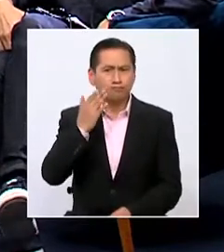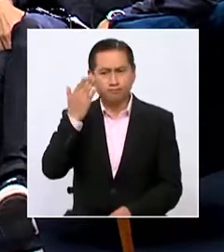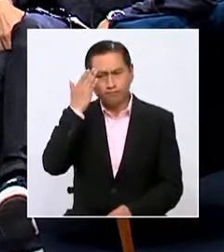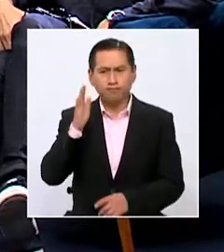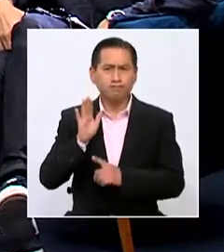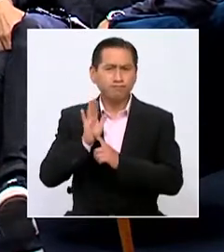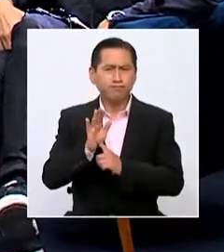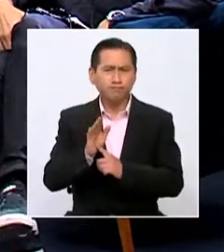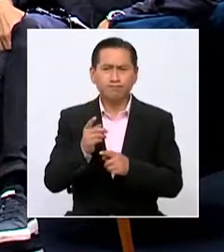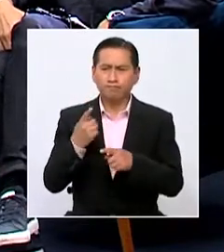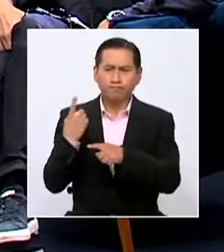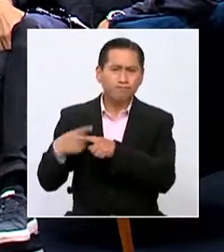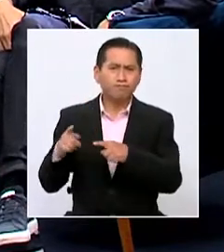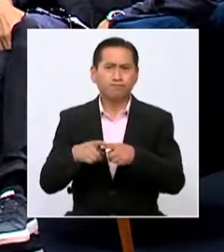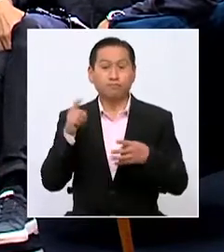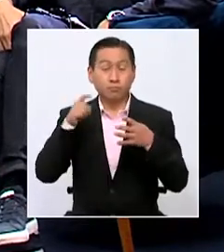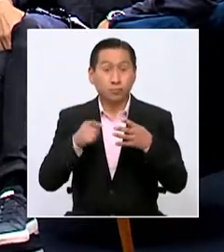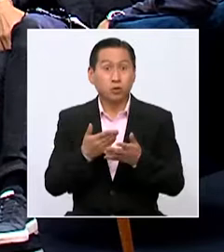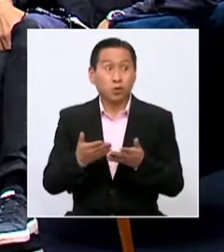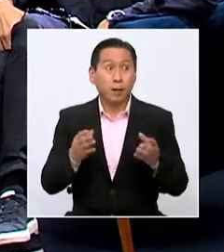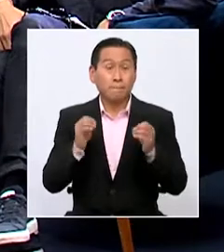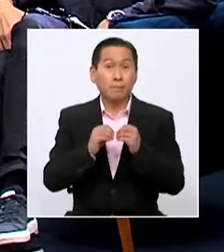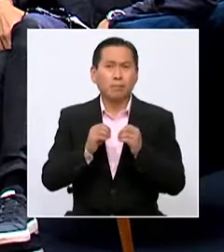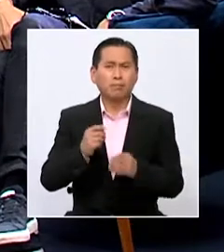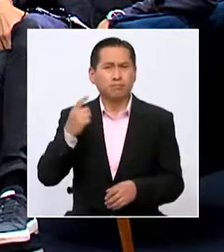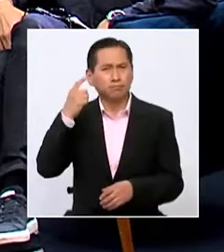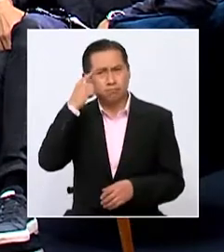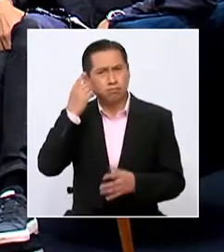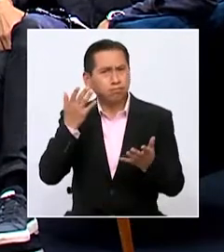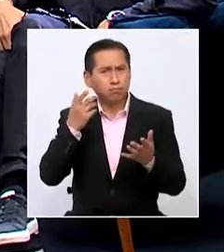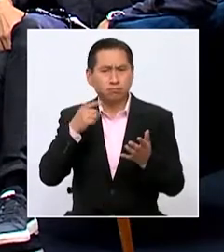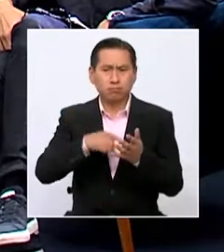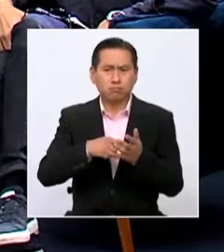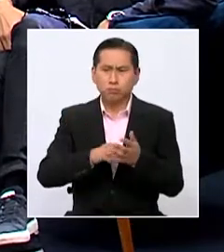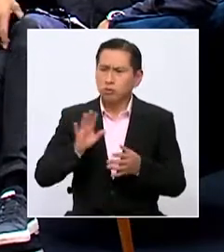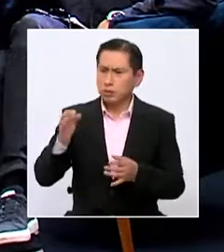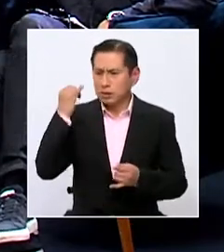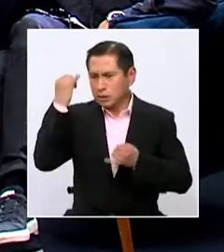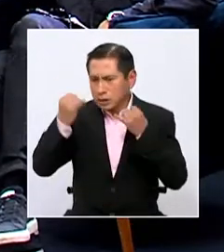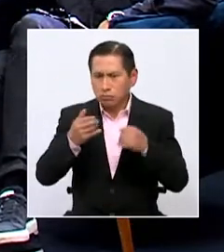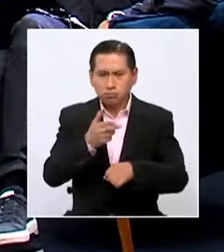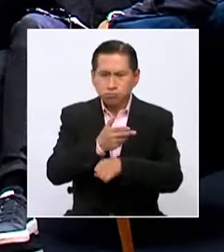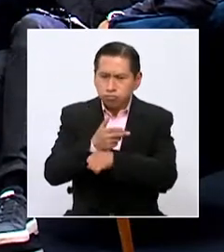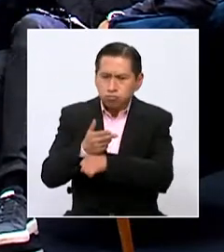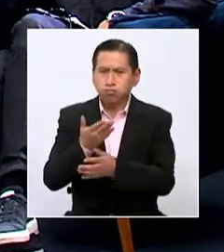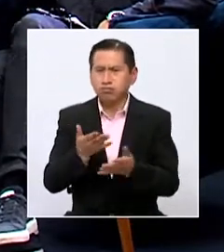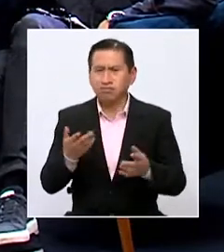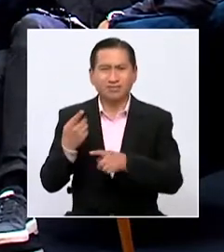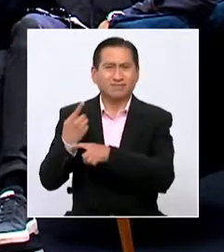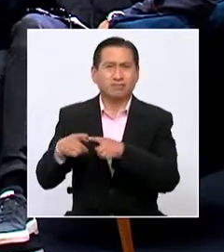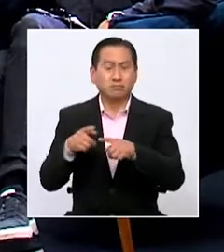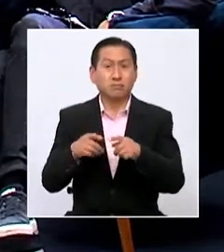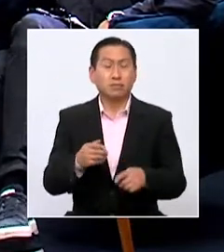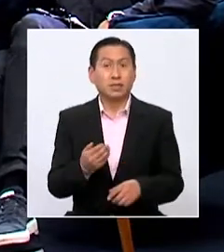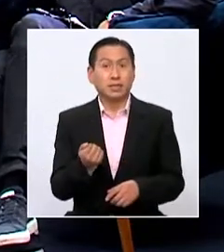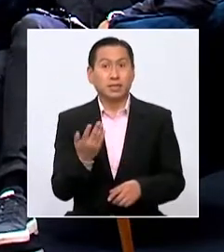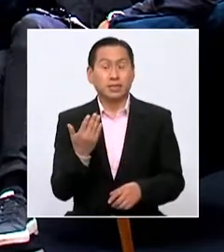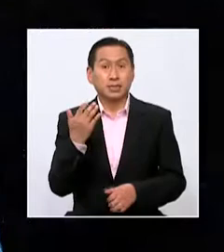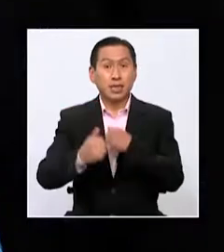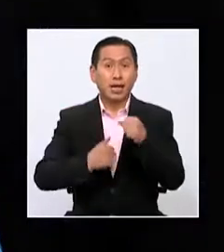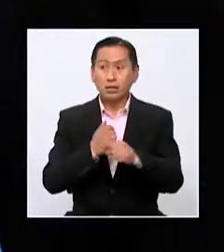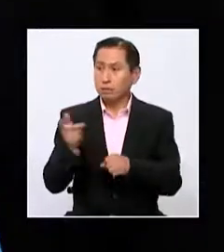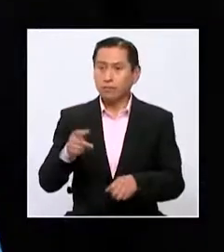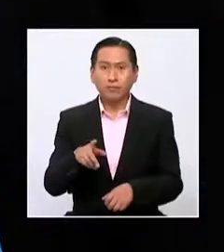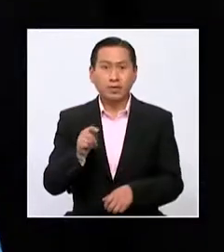en el ámbito de la creación de contenido pensado desde la industria, desde la empresa. 15 años aproximadamente frente a